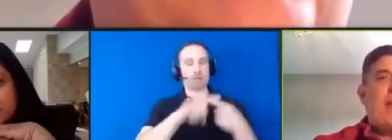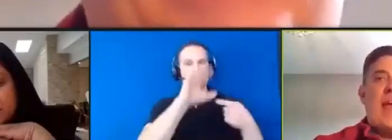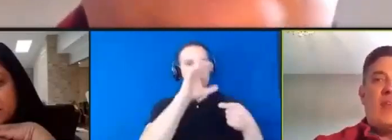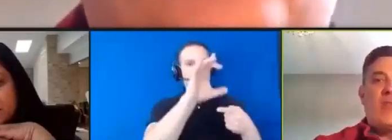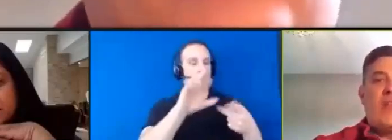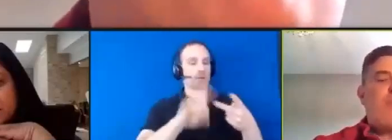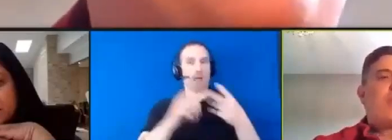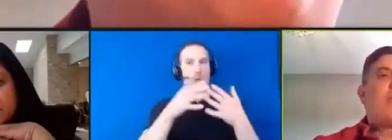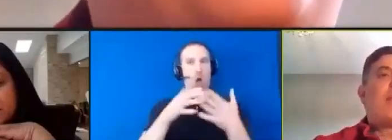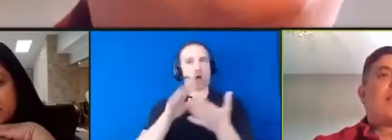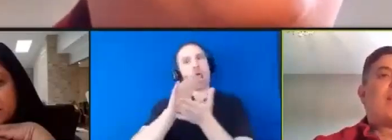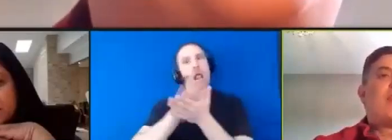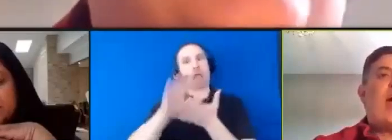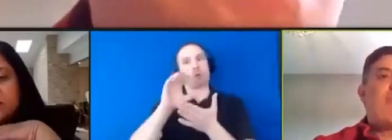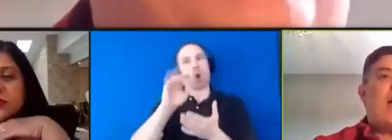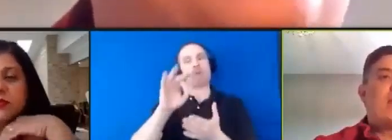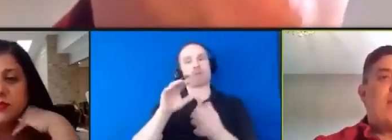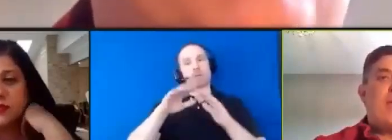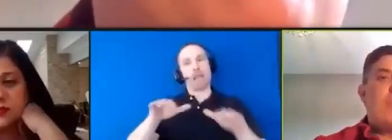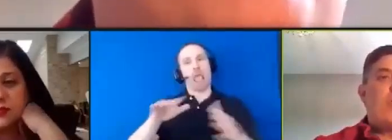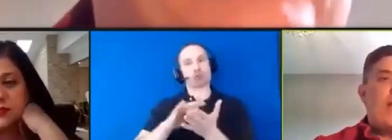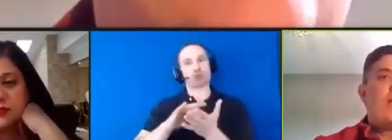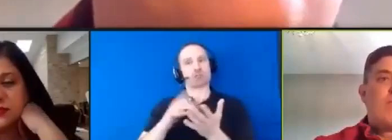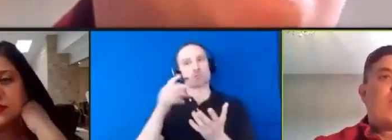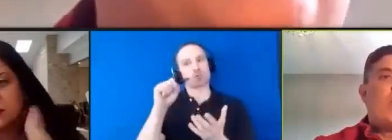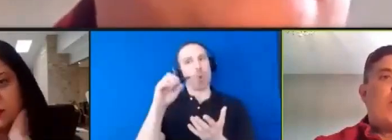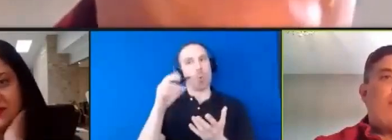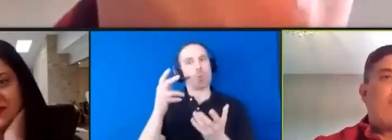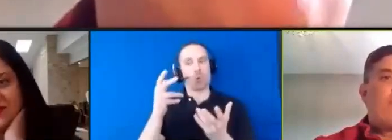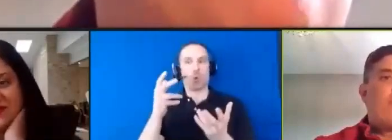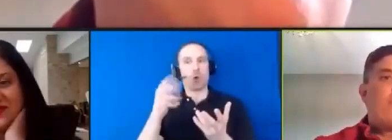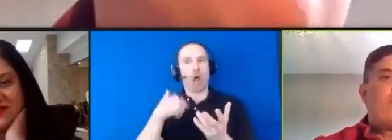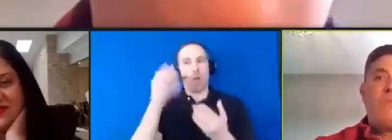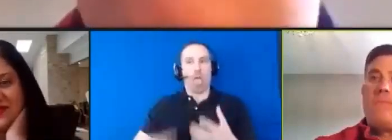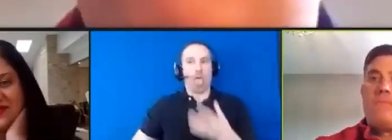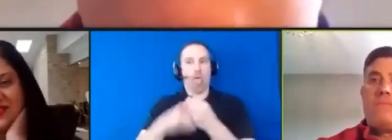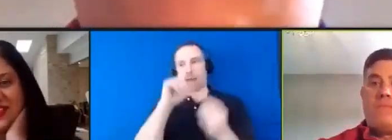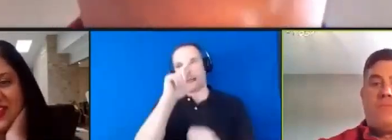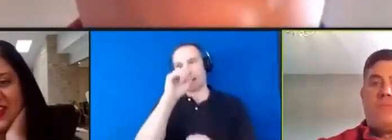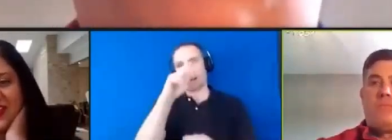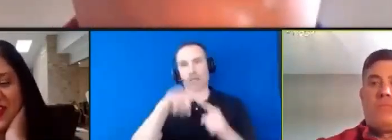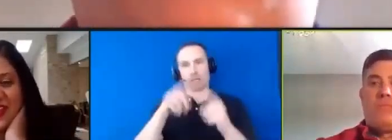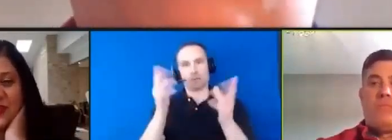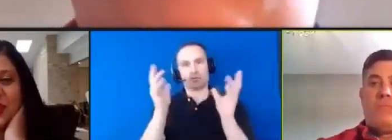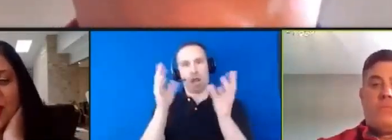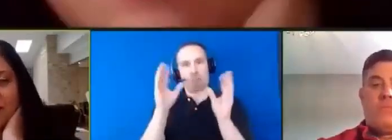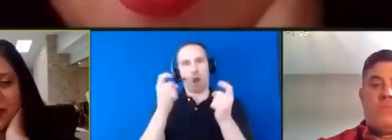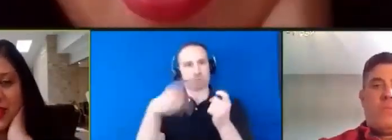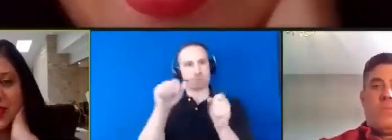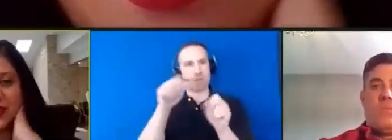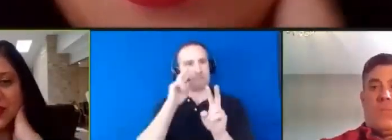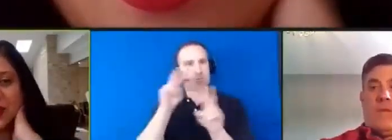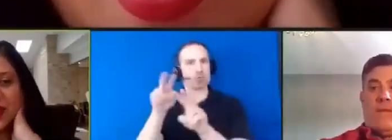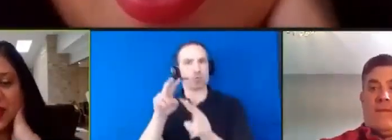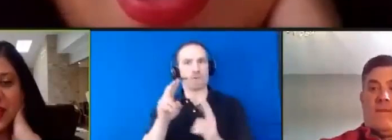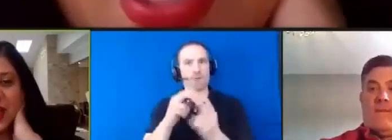entienden las enfermedades de contagio este así que esto se puede leer fácilmente también me gusta el centro